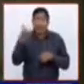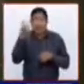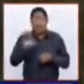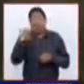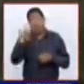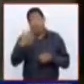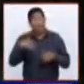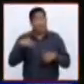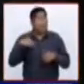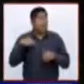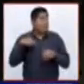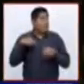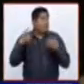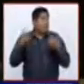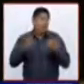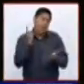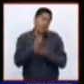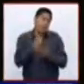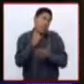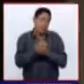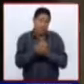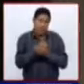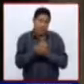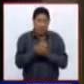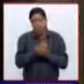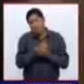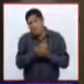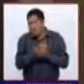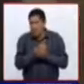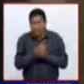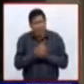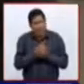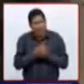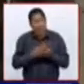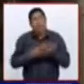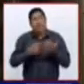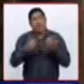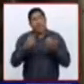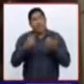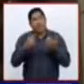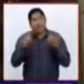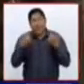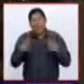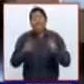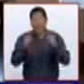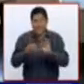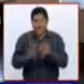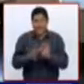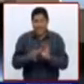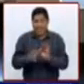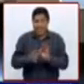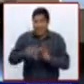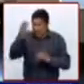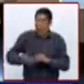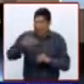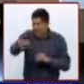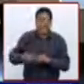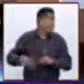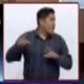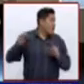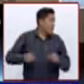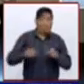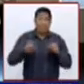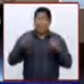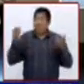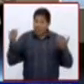a veces no solamente somos un medio que busca las soluciones de una nota, en la siguiente nota, sino tratamos de